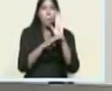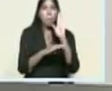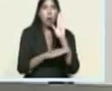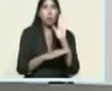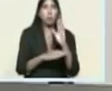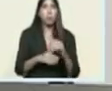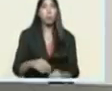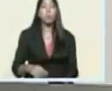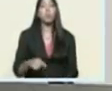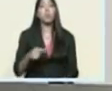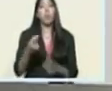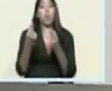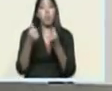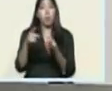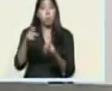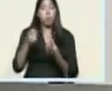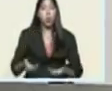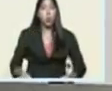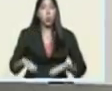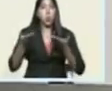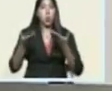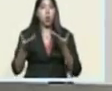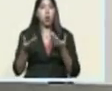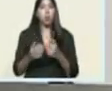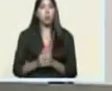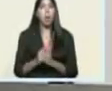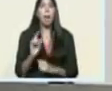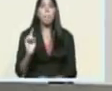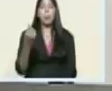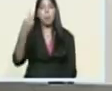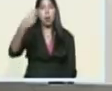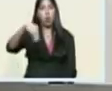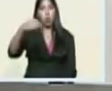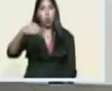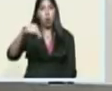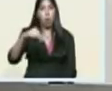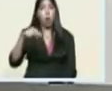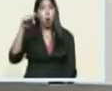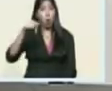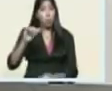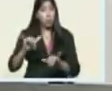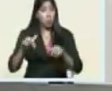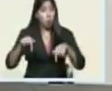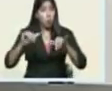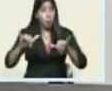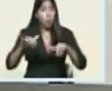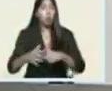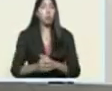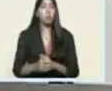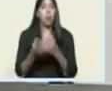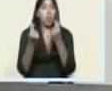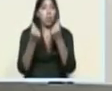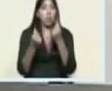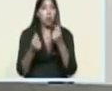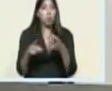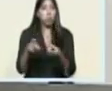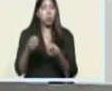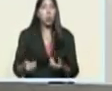un aumento salarial a partir del 1 de noviembre, de hoy mismo, que va a